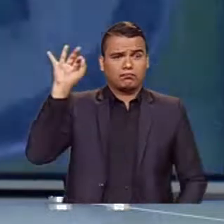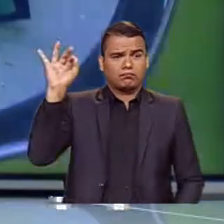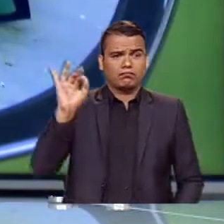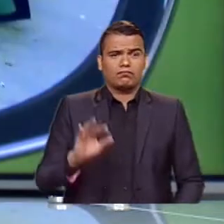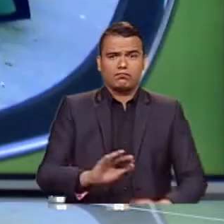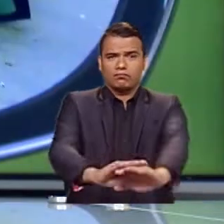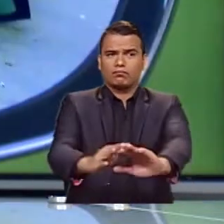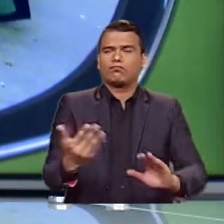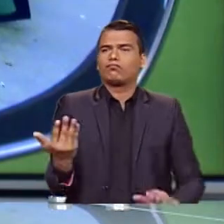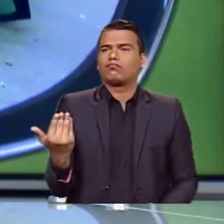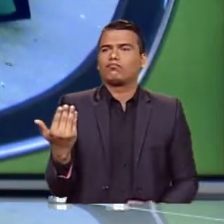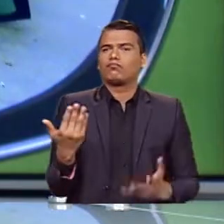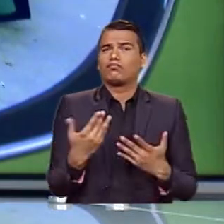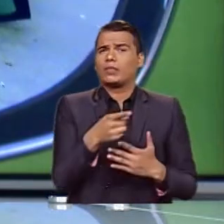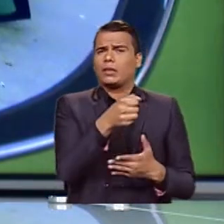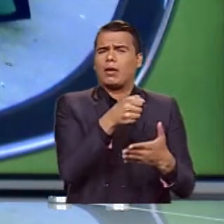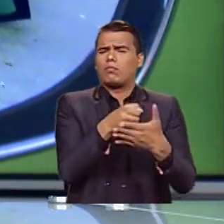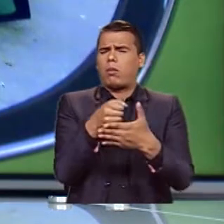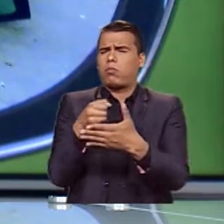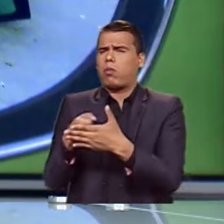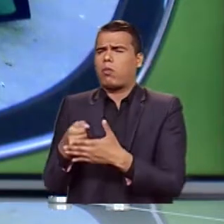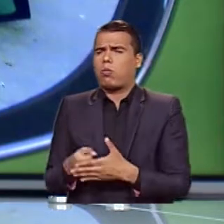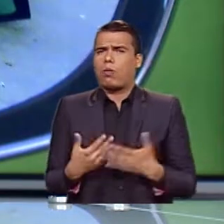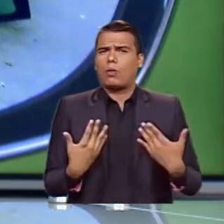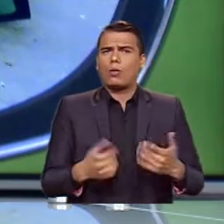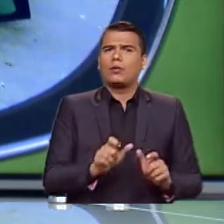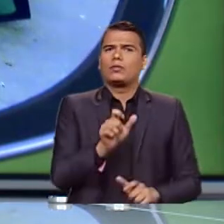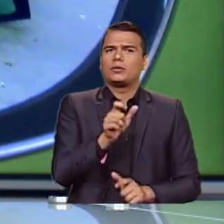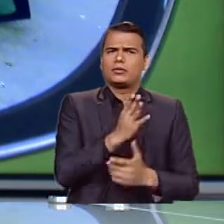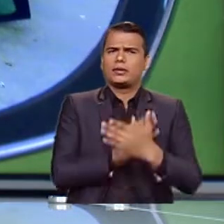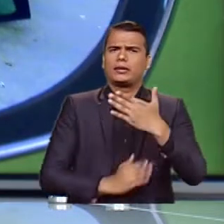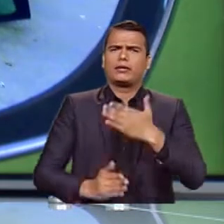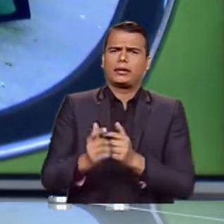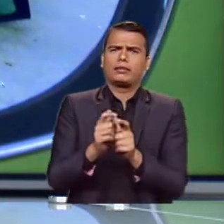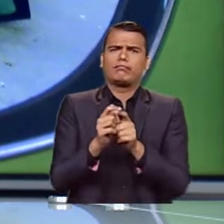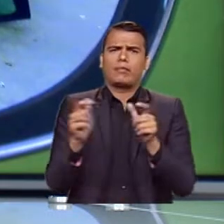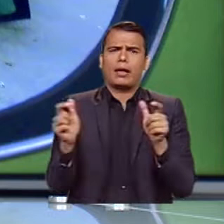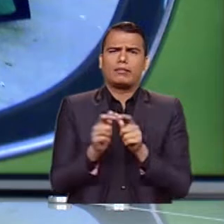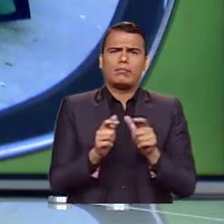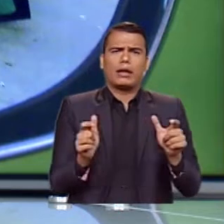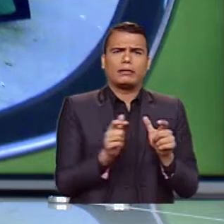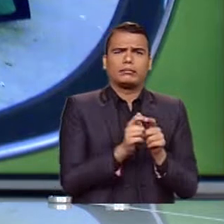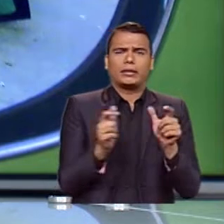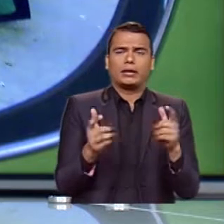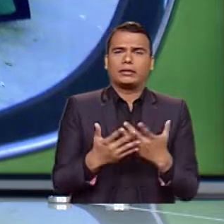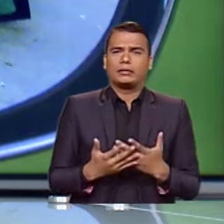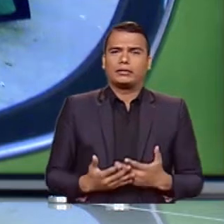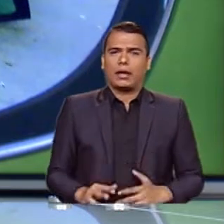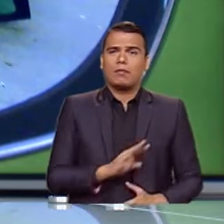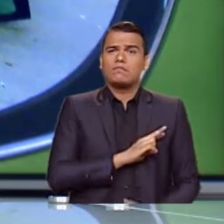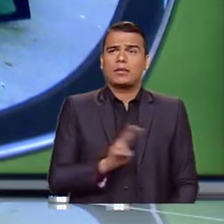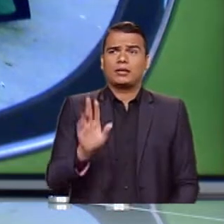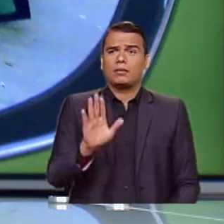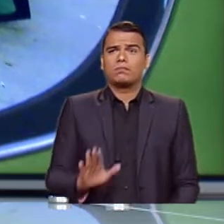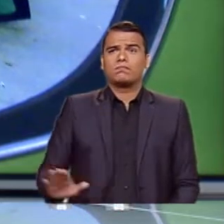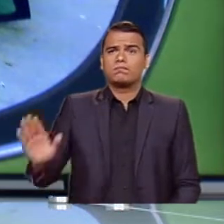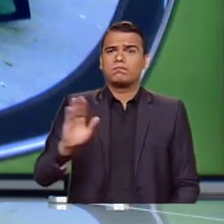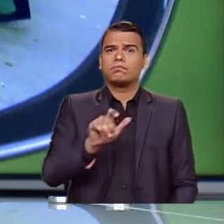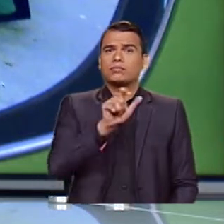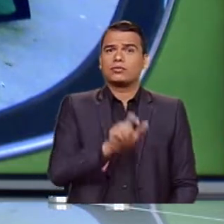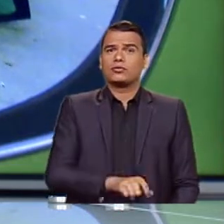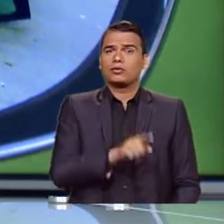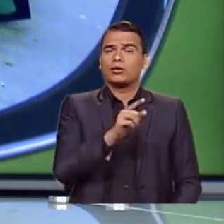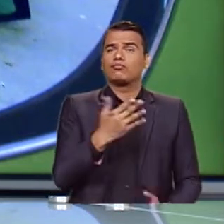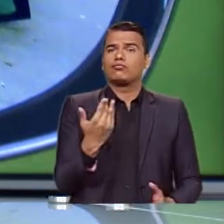en las últimas horas se han incrementado el número de víctimas en accidentes de tránsito en el valle del cauca precisamente avanza hasta ahora la velación del salvavidas